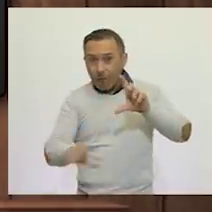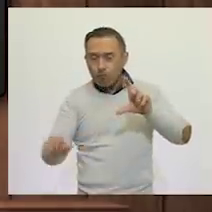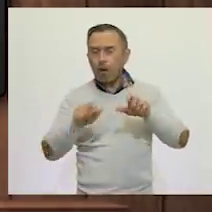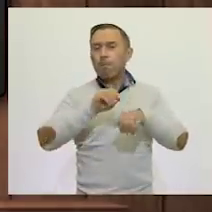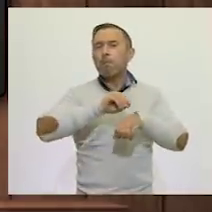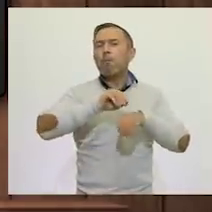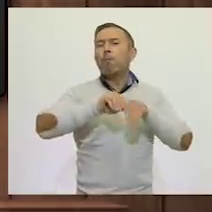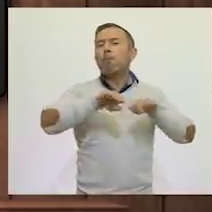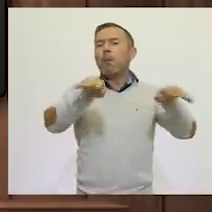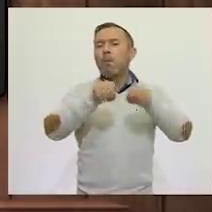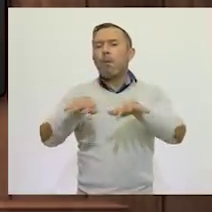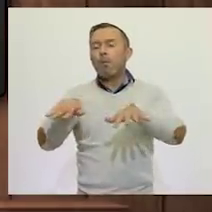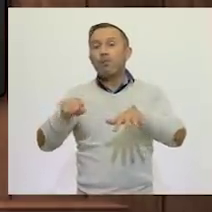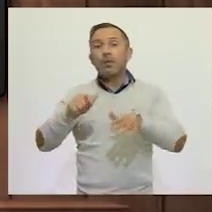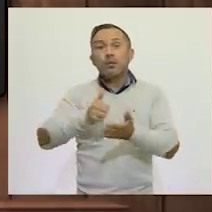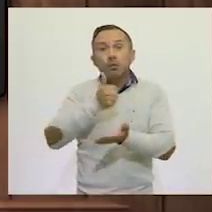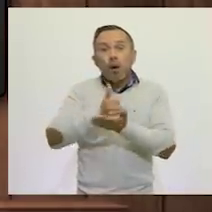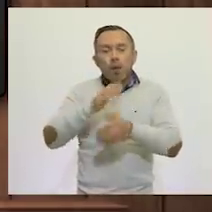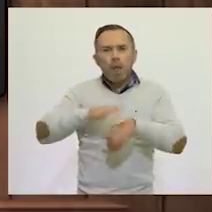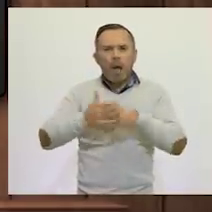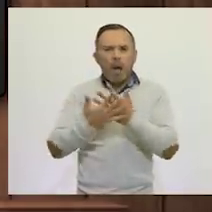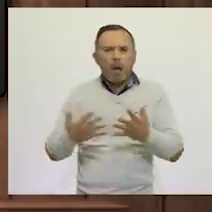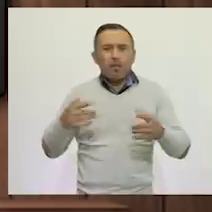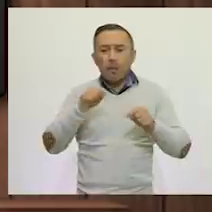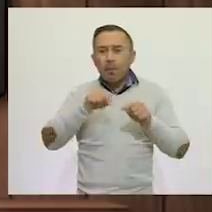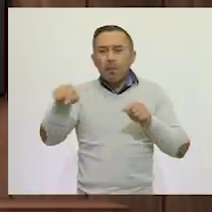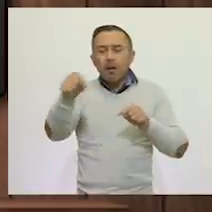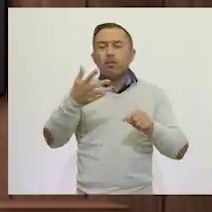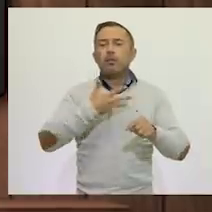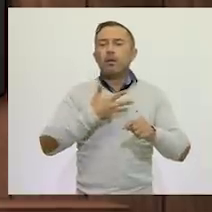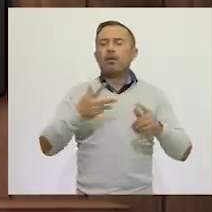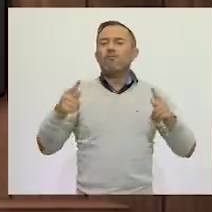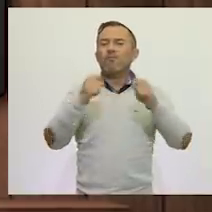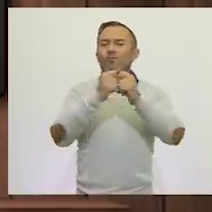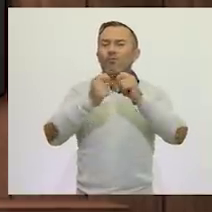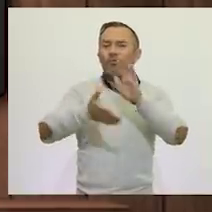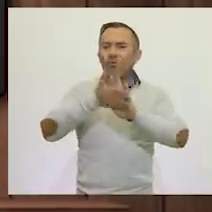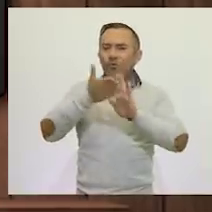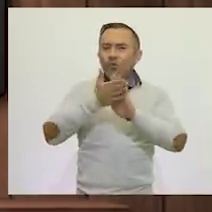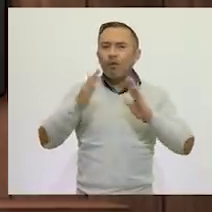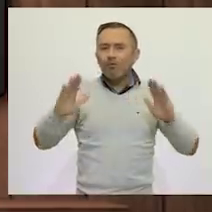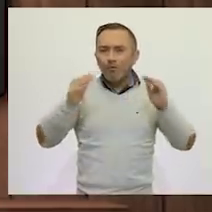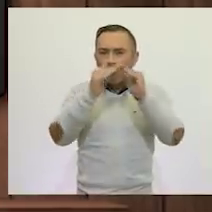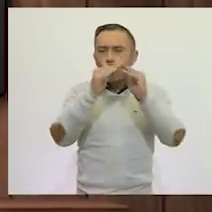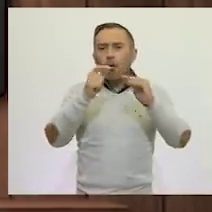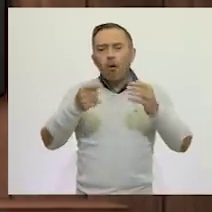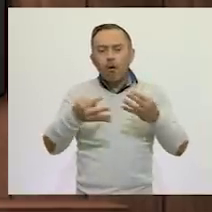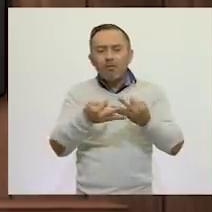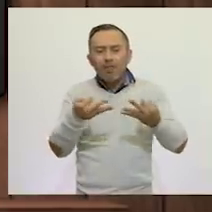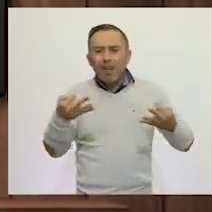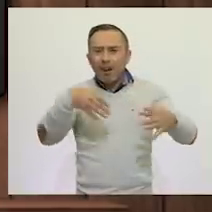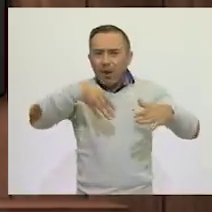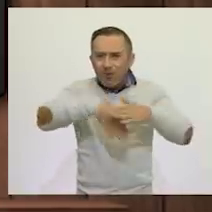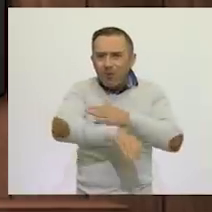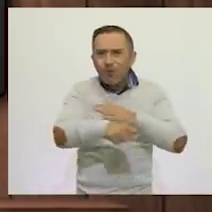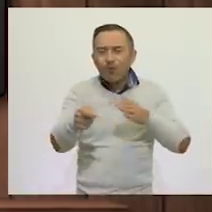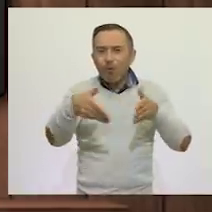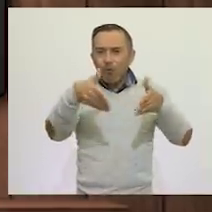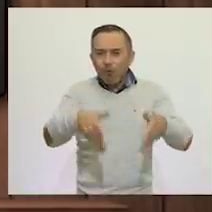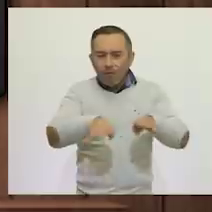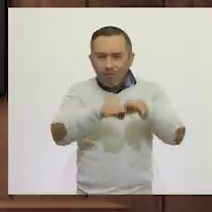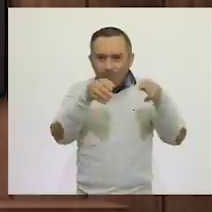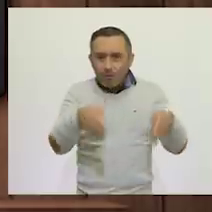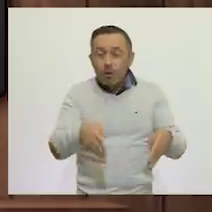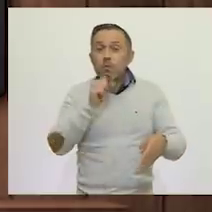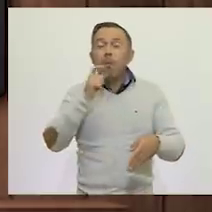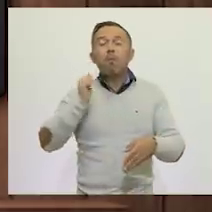más importantes, había templos ceremoniales, construcciones habitacionales, ofrendas subterráneas e incluso las primeras obras de